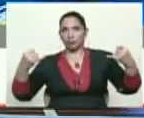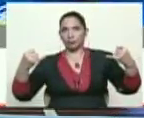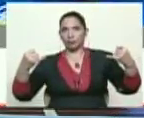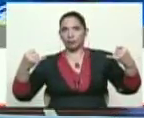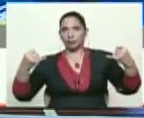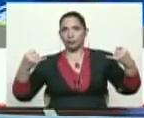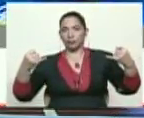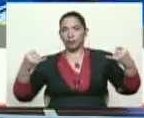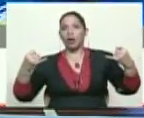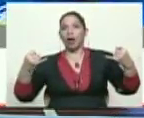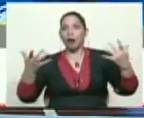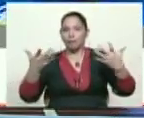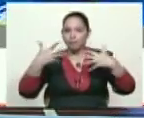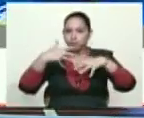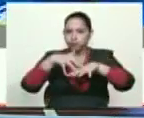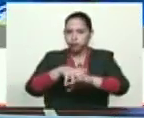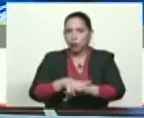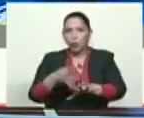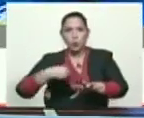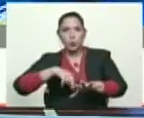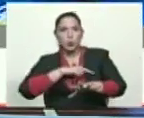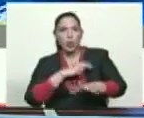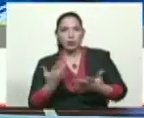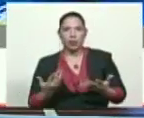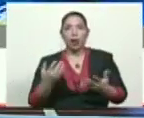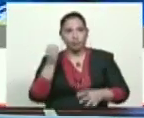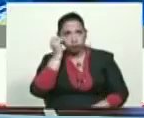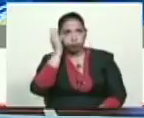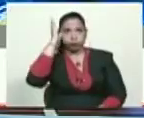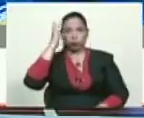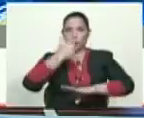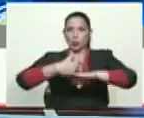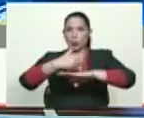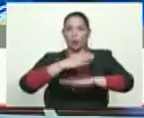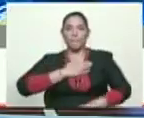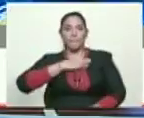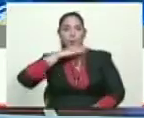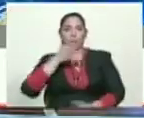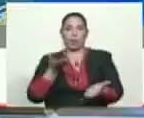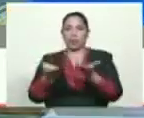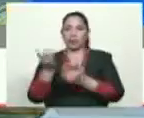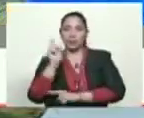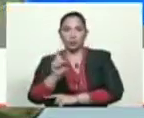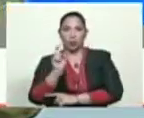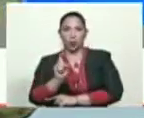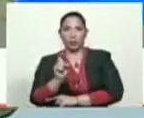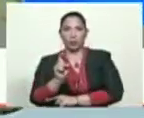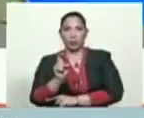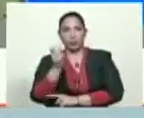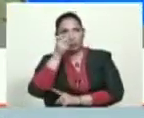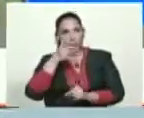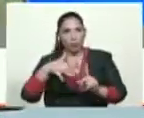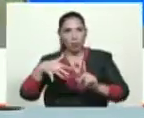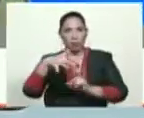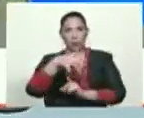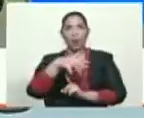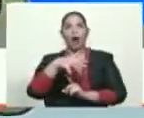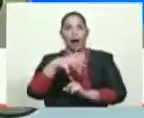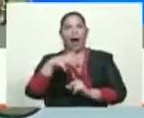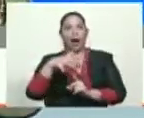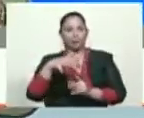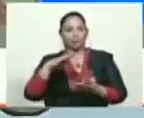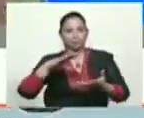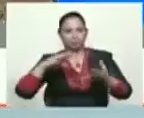a gustar nuestra capacidad de gobierno a satisfacer las necesidades de la gente es adaptar nuestra